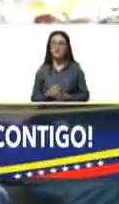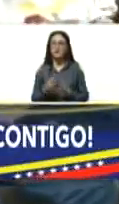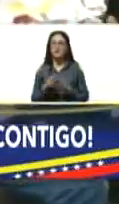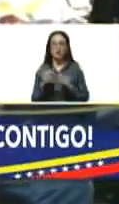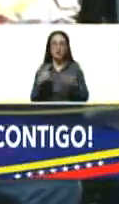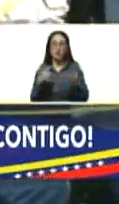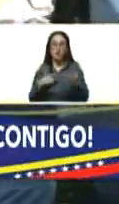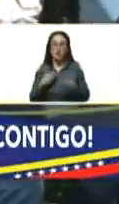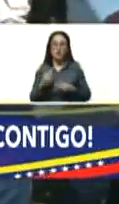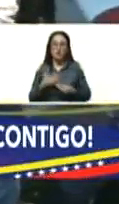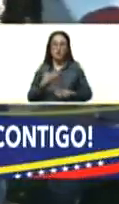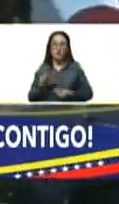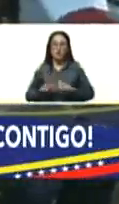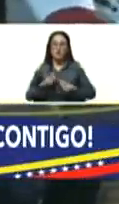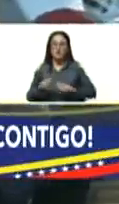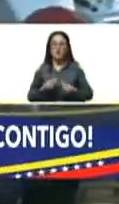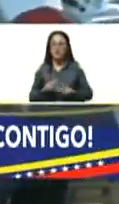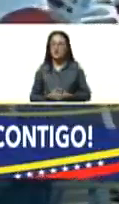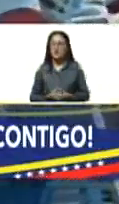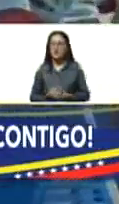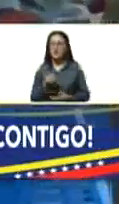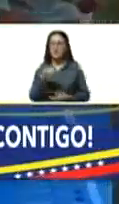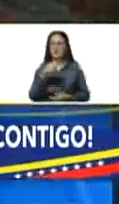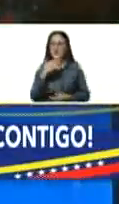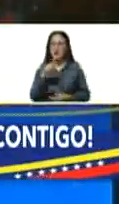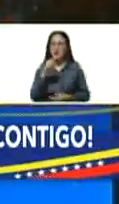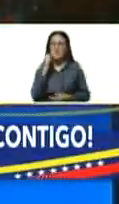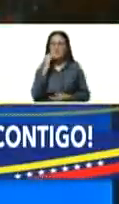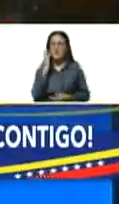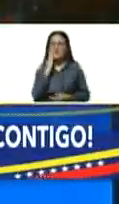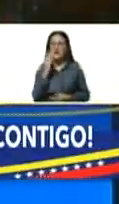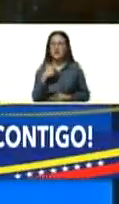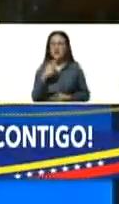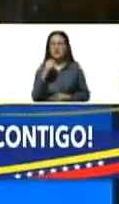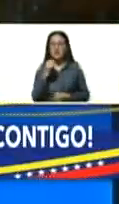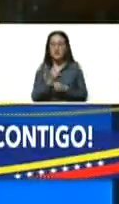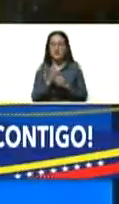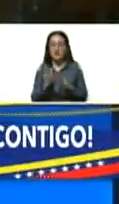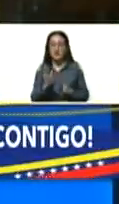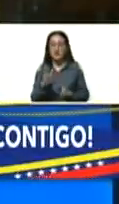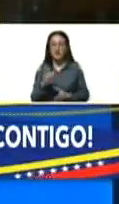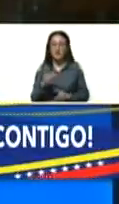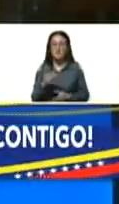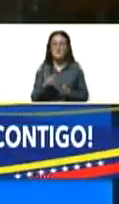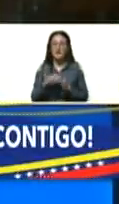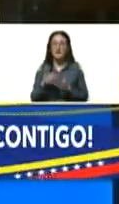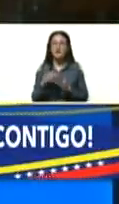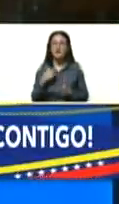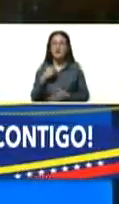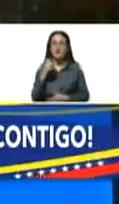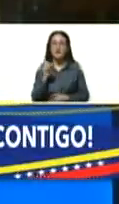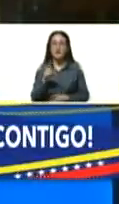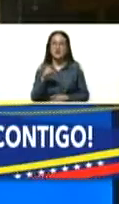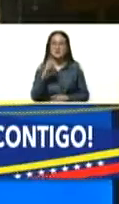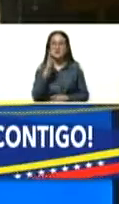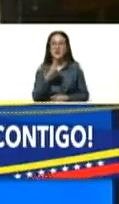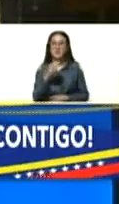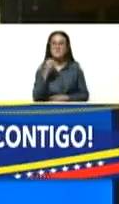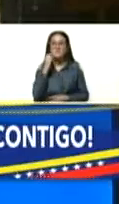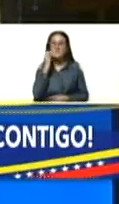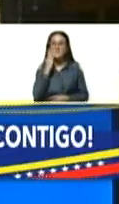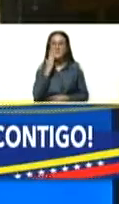pueda hacer, mira, nos verá. Si ella es la madrina y yo soy trabajador del metro, yo soy su ahijado. En